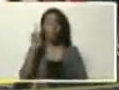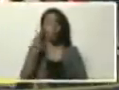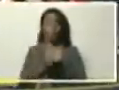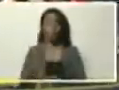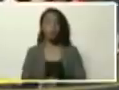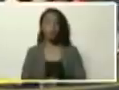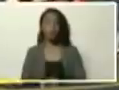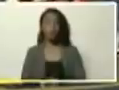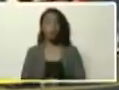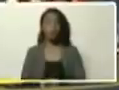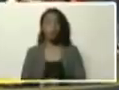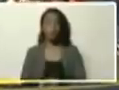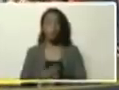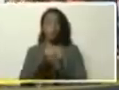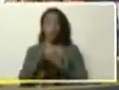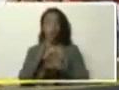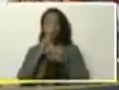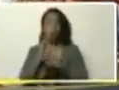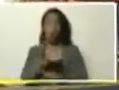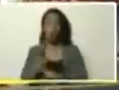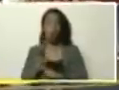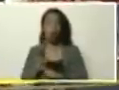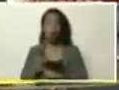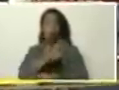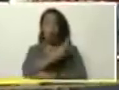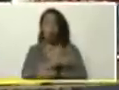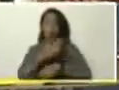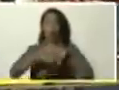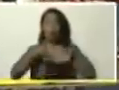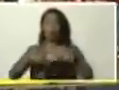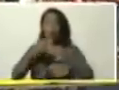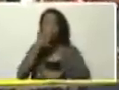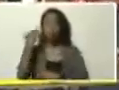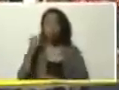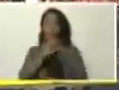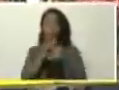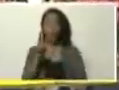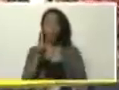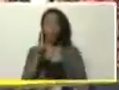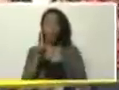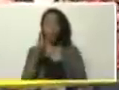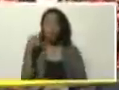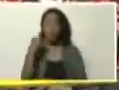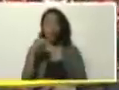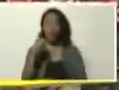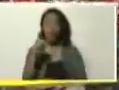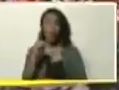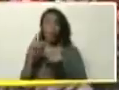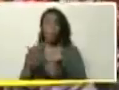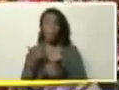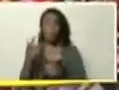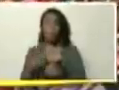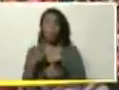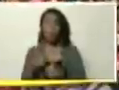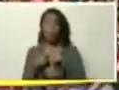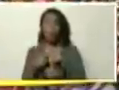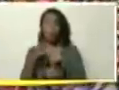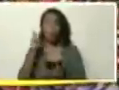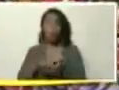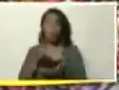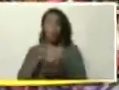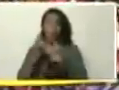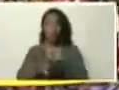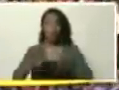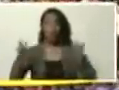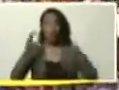toda Venezuela con los resultados de las fuerzas revolucionarias el pasado 21 de noviembre. Los principales protagonistas de esta gran